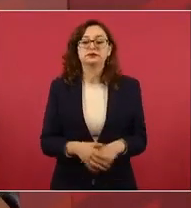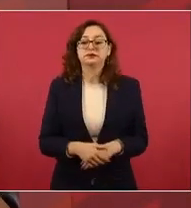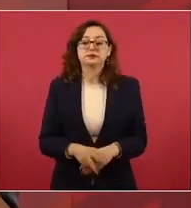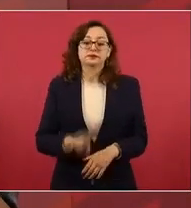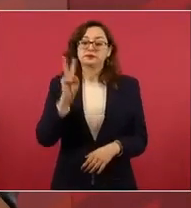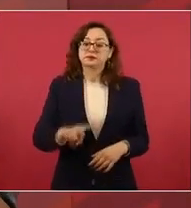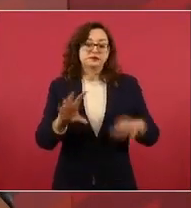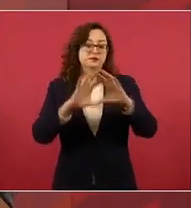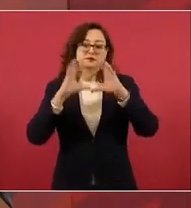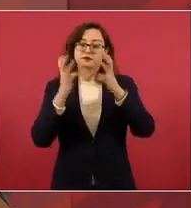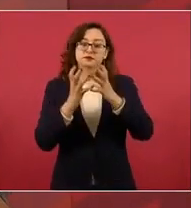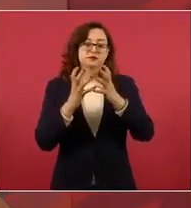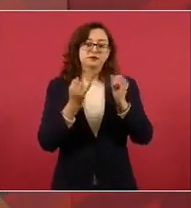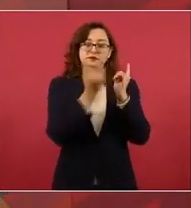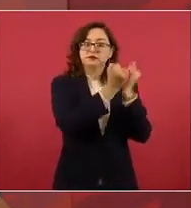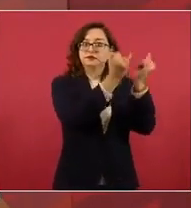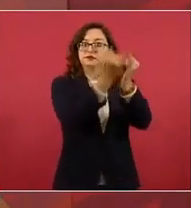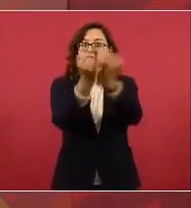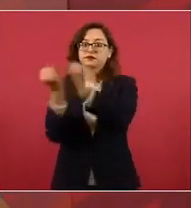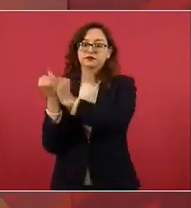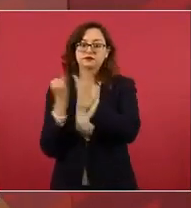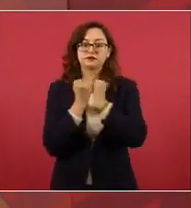universal. Entonces ahora